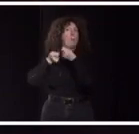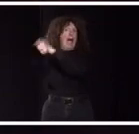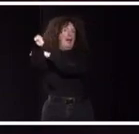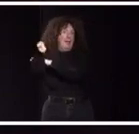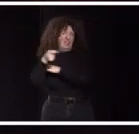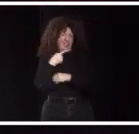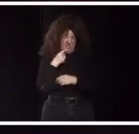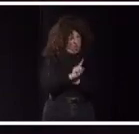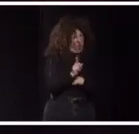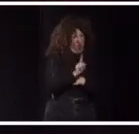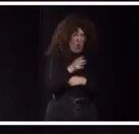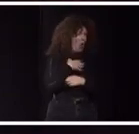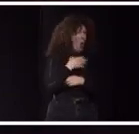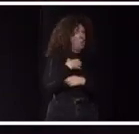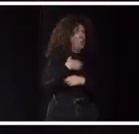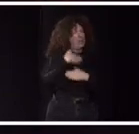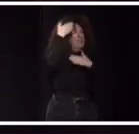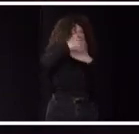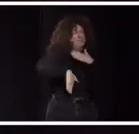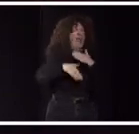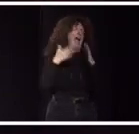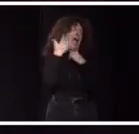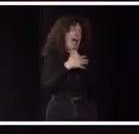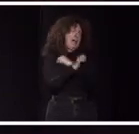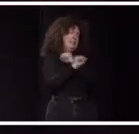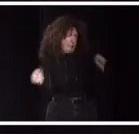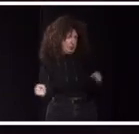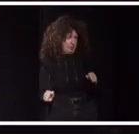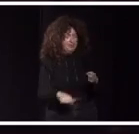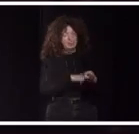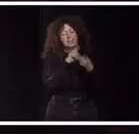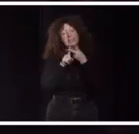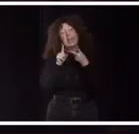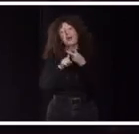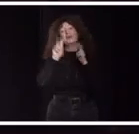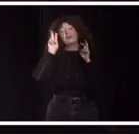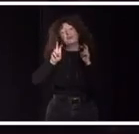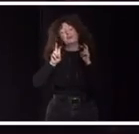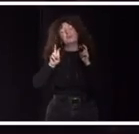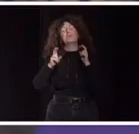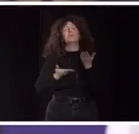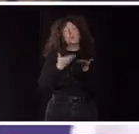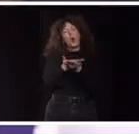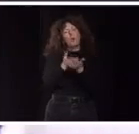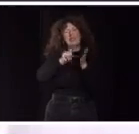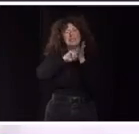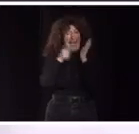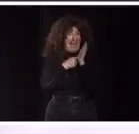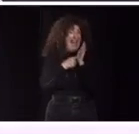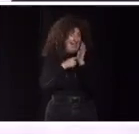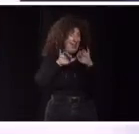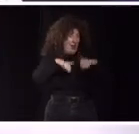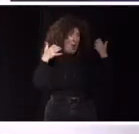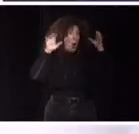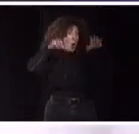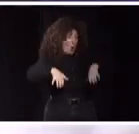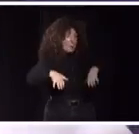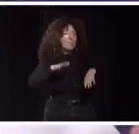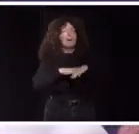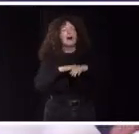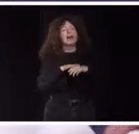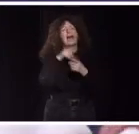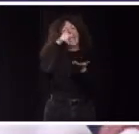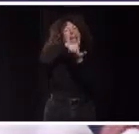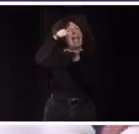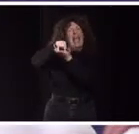se podía hacer. Cuando presentamos por primera vez la proposición de ley en el Congreso para tener en este país un impuesto